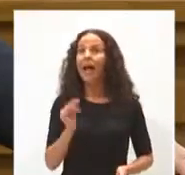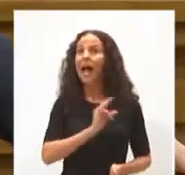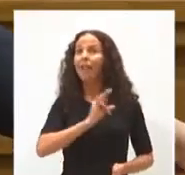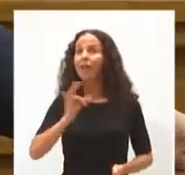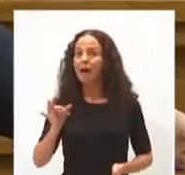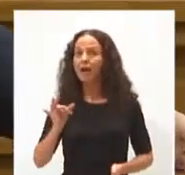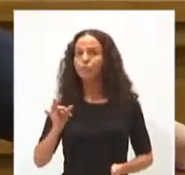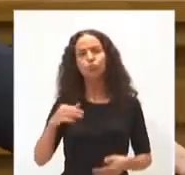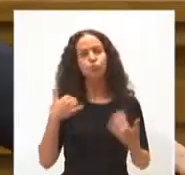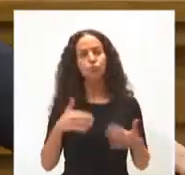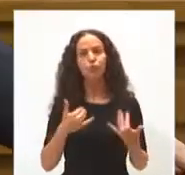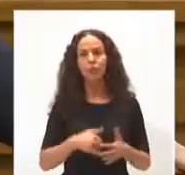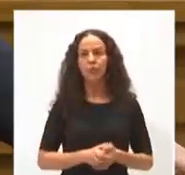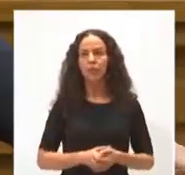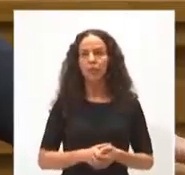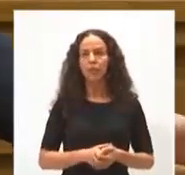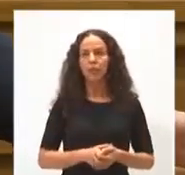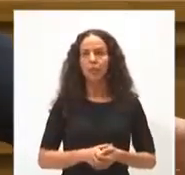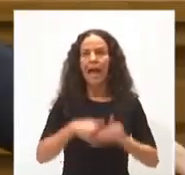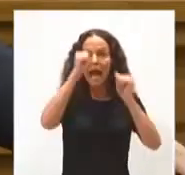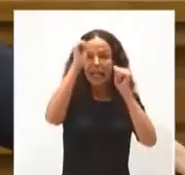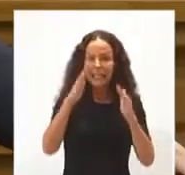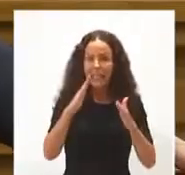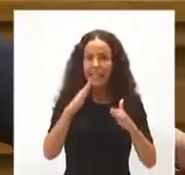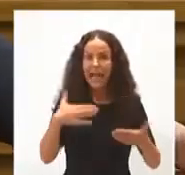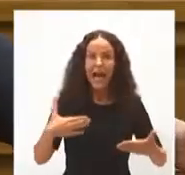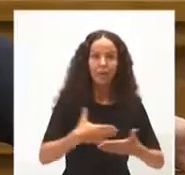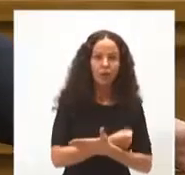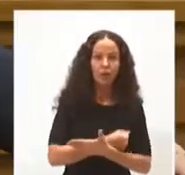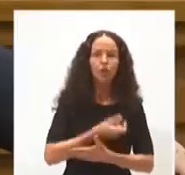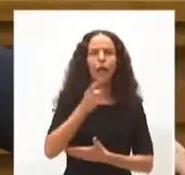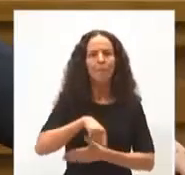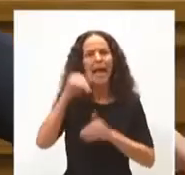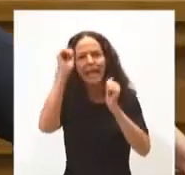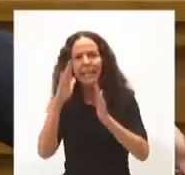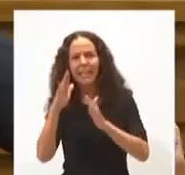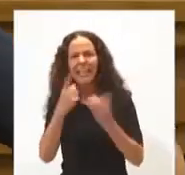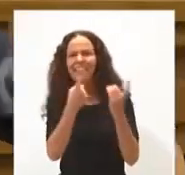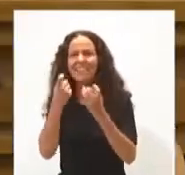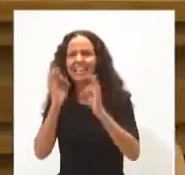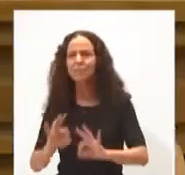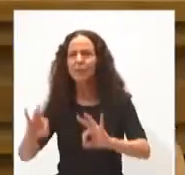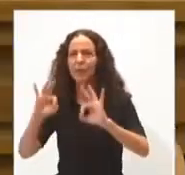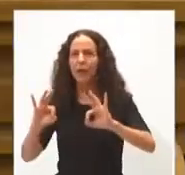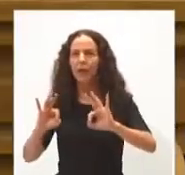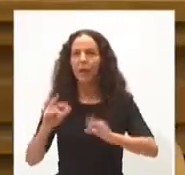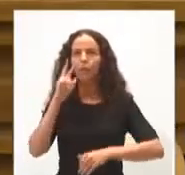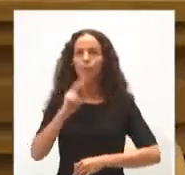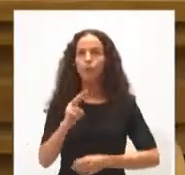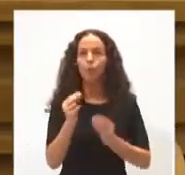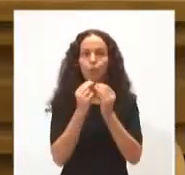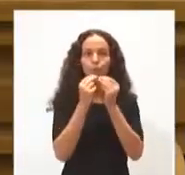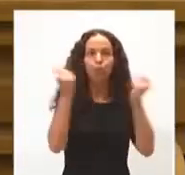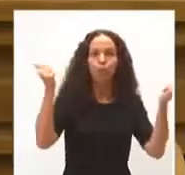extenso y además es plural porque no sólo atiende al conjunto sino que atiende las necesidades más elementales hemos visto como desaparecieron prácticamente